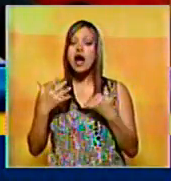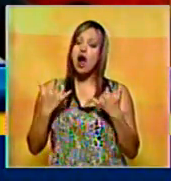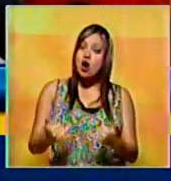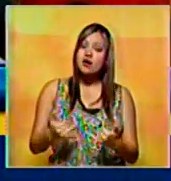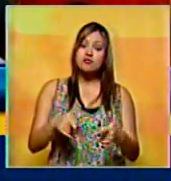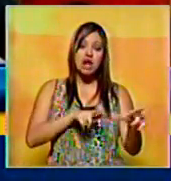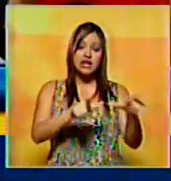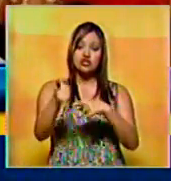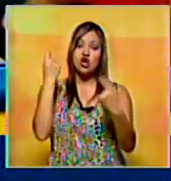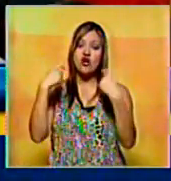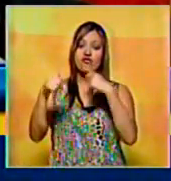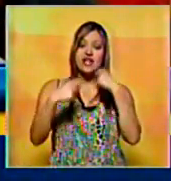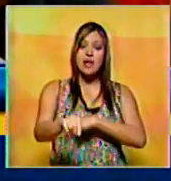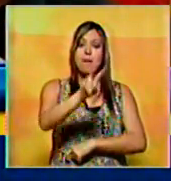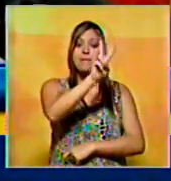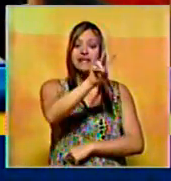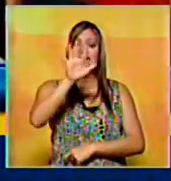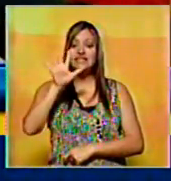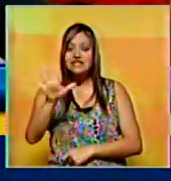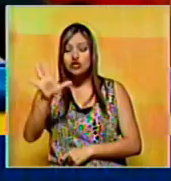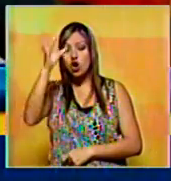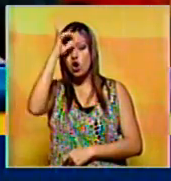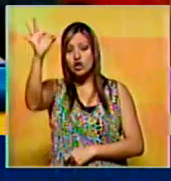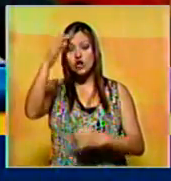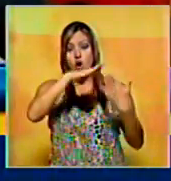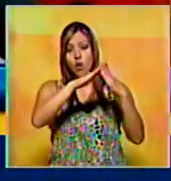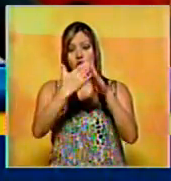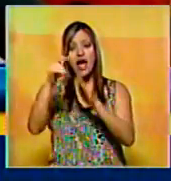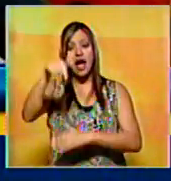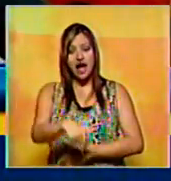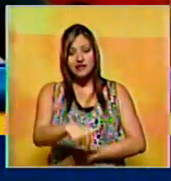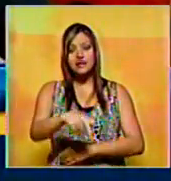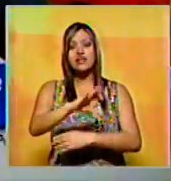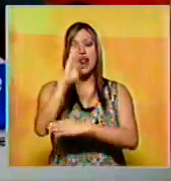han sido distribuidos a través de 25 consejos comunales de aquí del estado Lara.